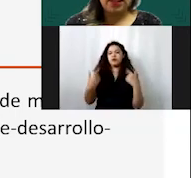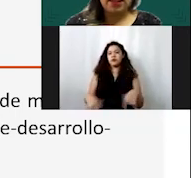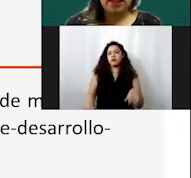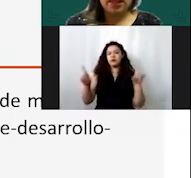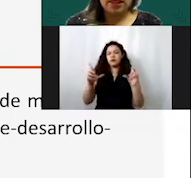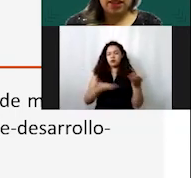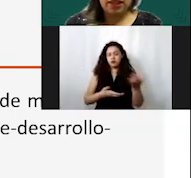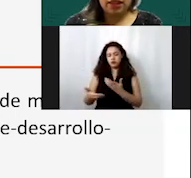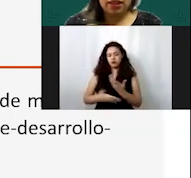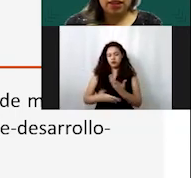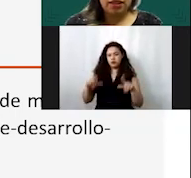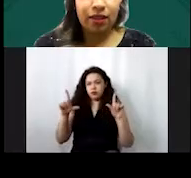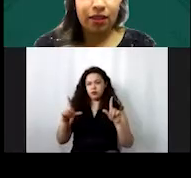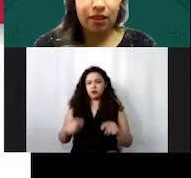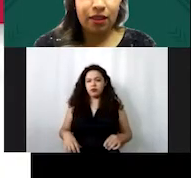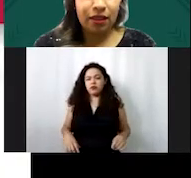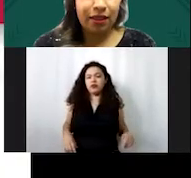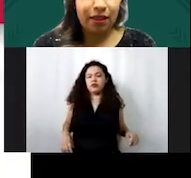la pantalla.